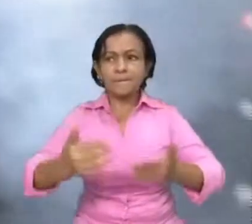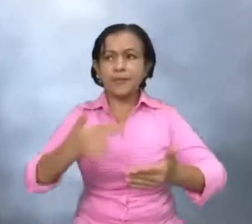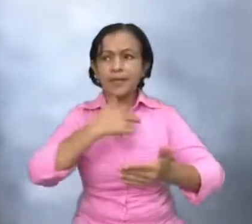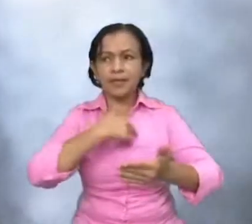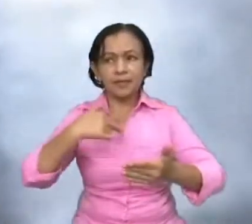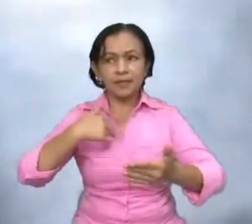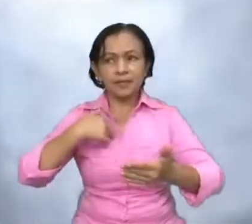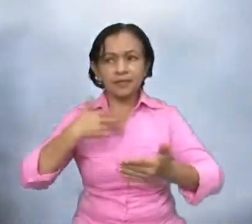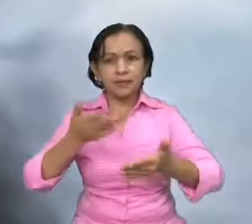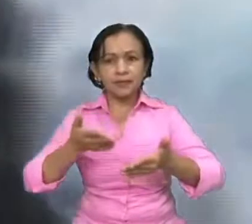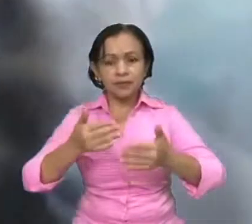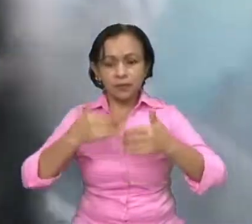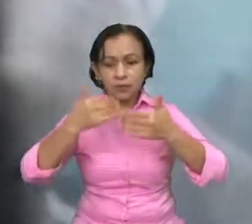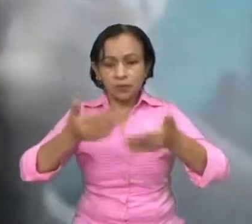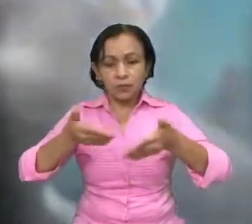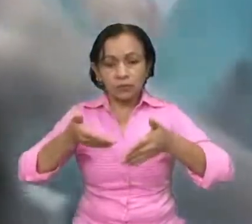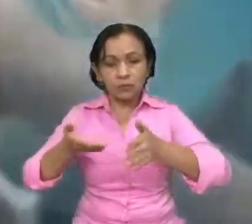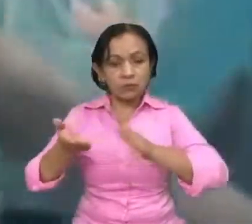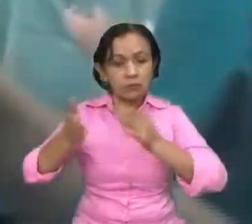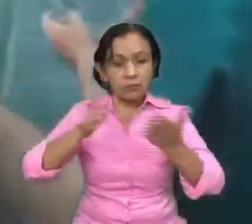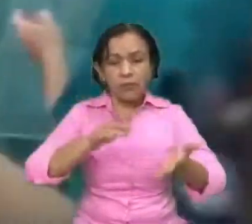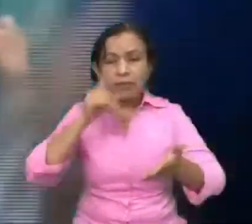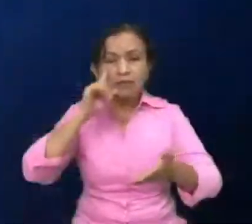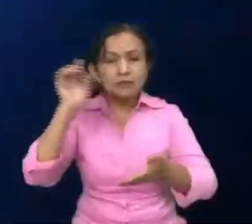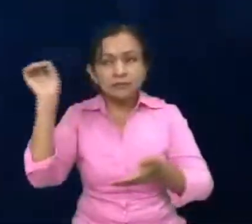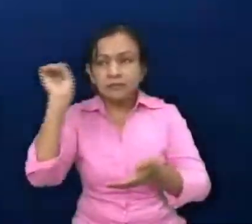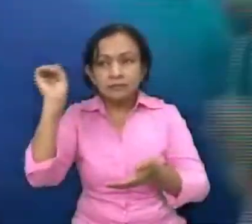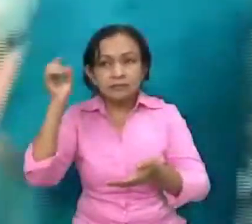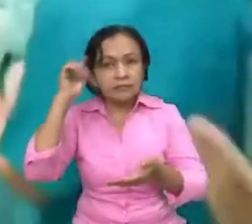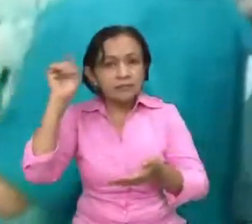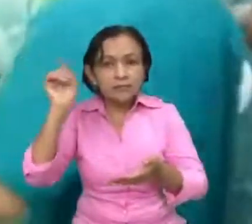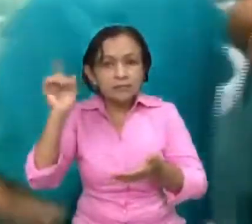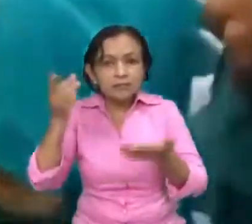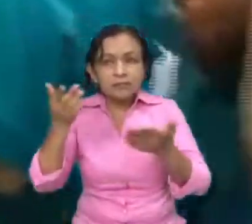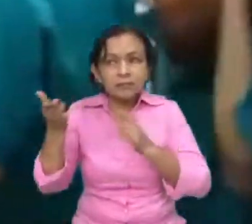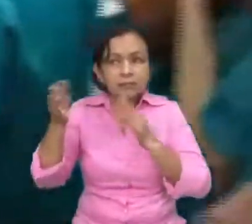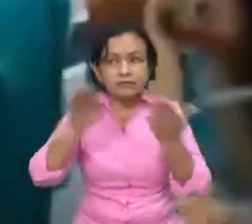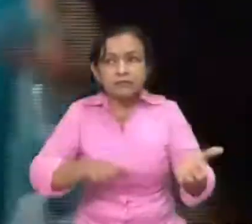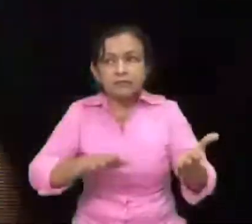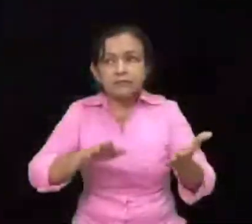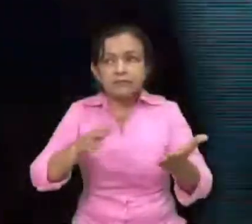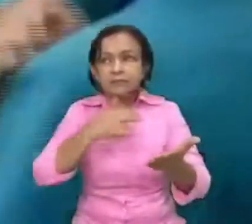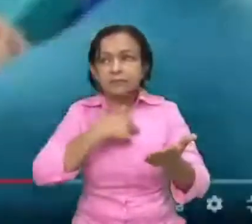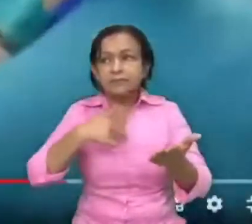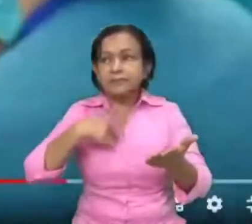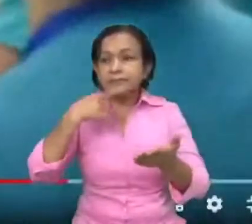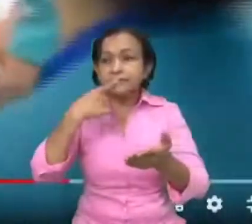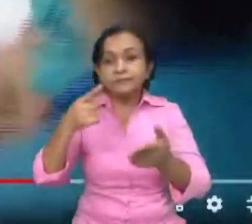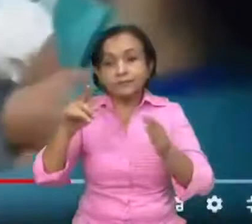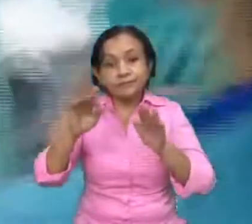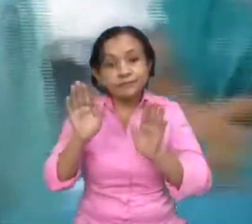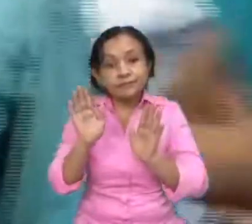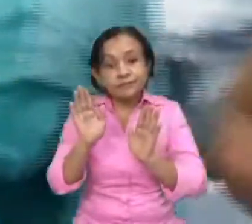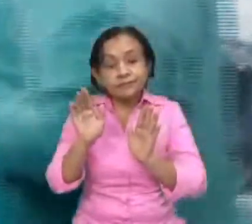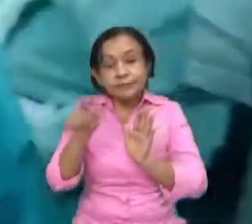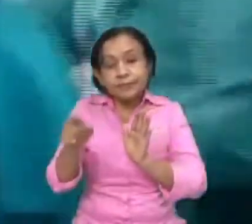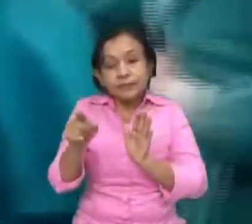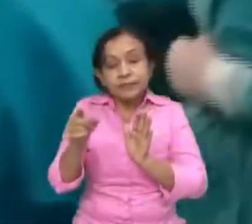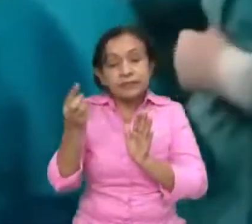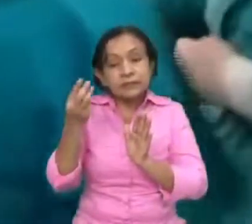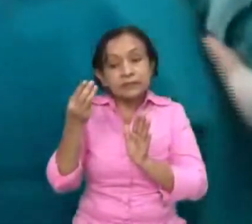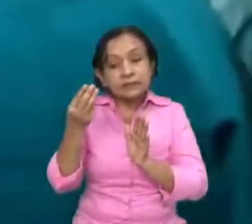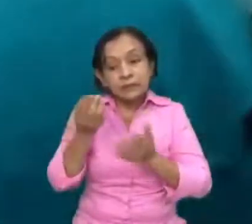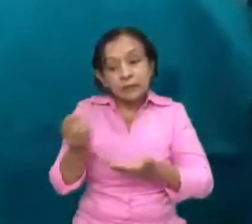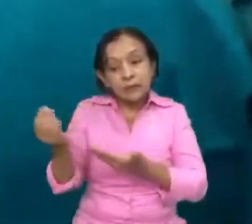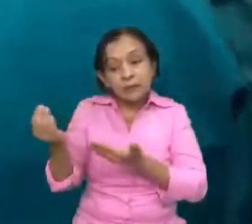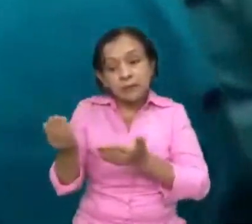que sucedía era que terminaba en una muerte fetal desconocida, no teníamos ningún diagnóstico y no tocaba más que decirle a la paciente, terminó en una muerte